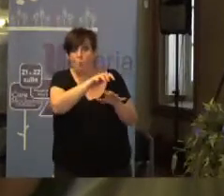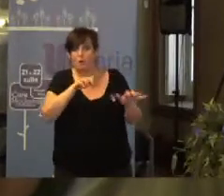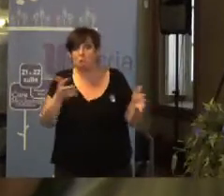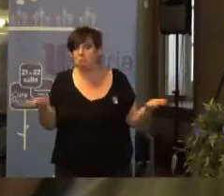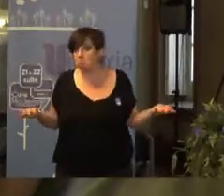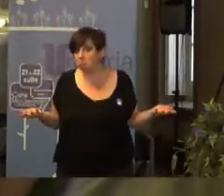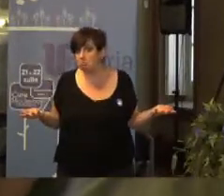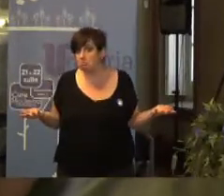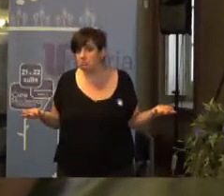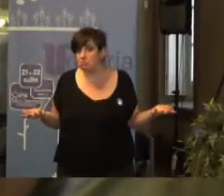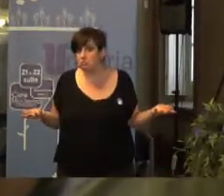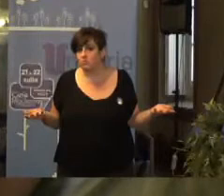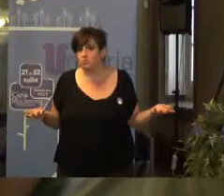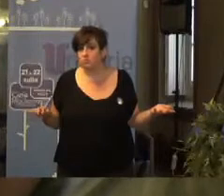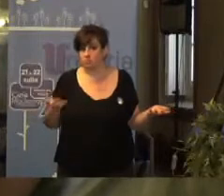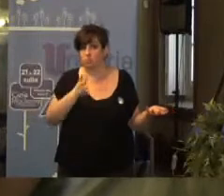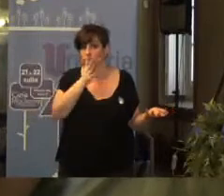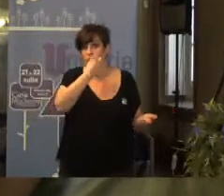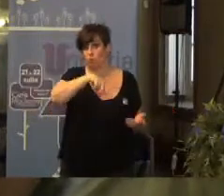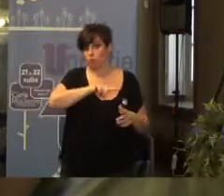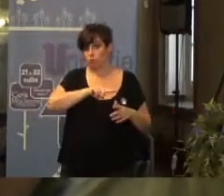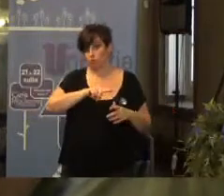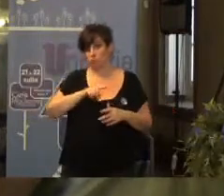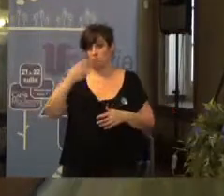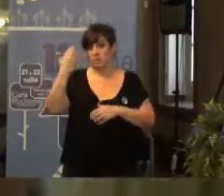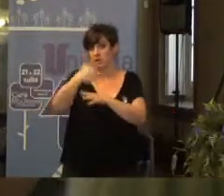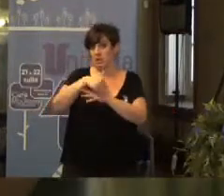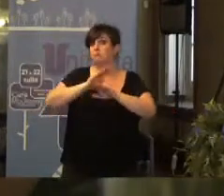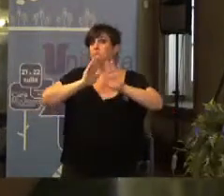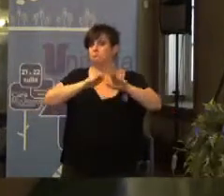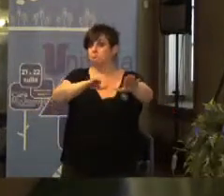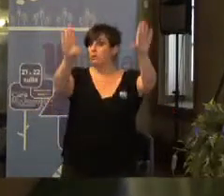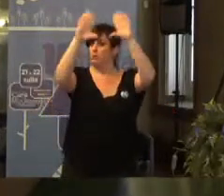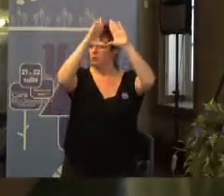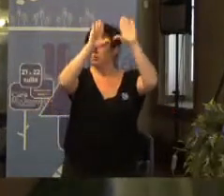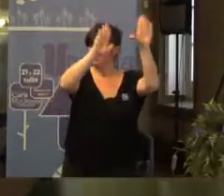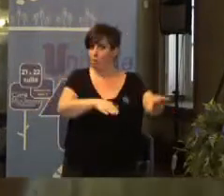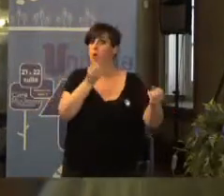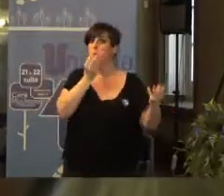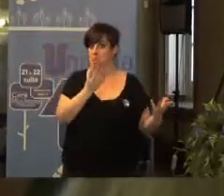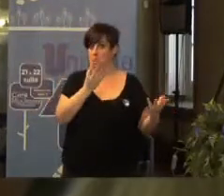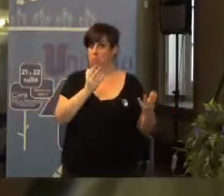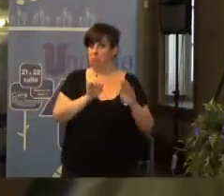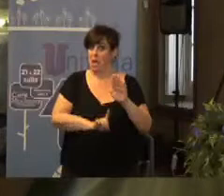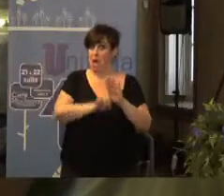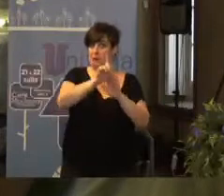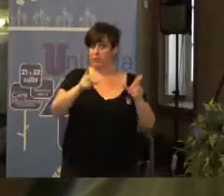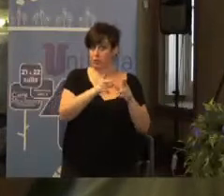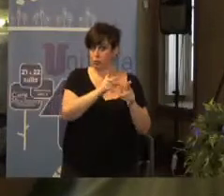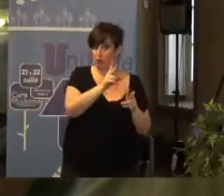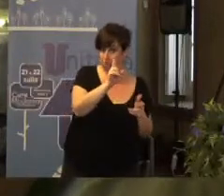pregunta, porque podemos manifestarnos na rúa dereito ao feminismo, etc., etc., que é un avance social, pero a mí personalmente o que me